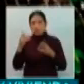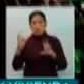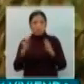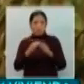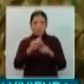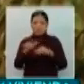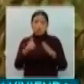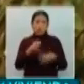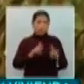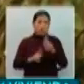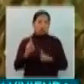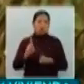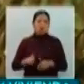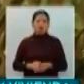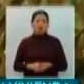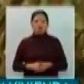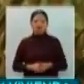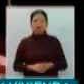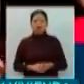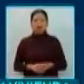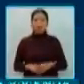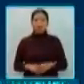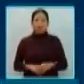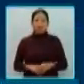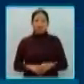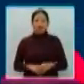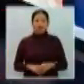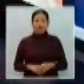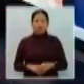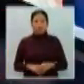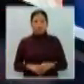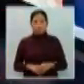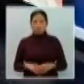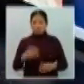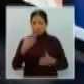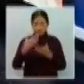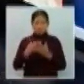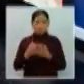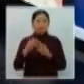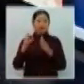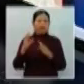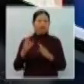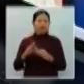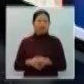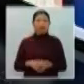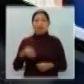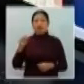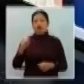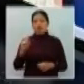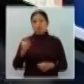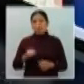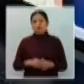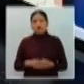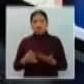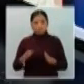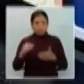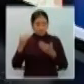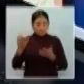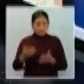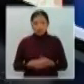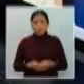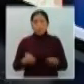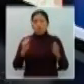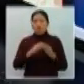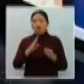toda la población. Bien. Y bueno, sí, adelante. Bien, le decía